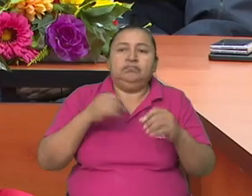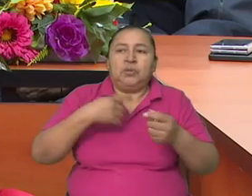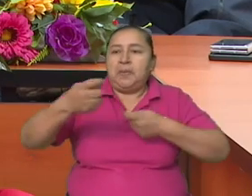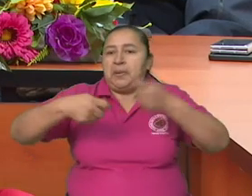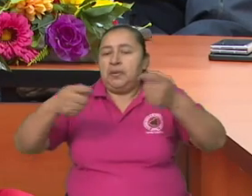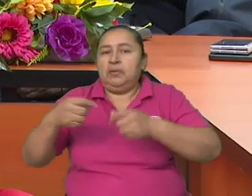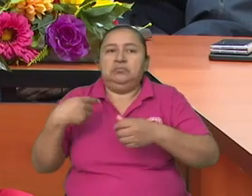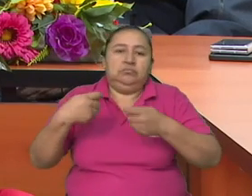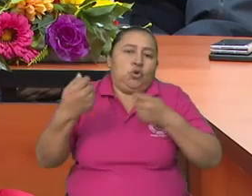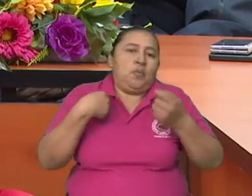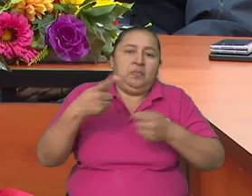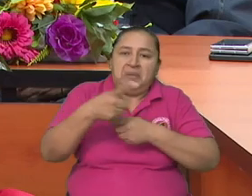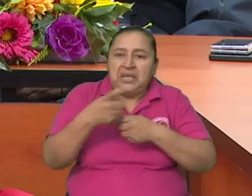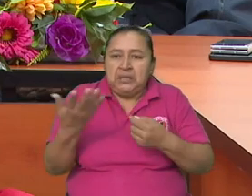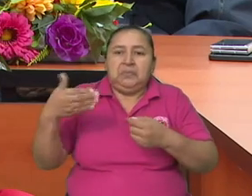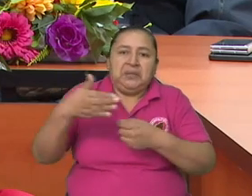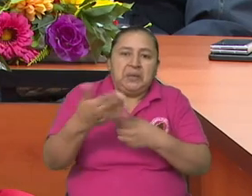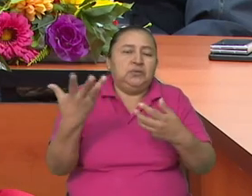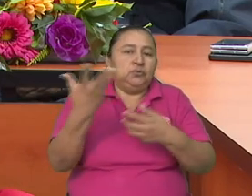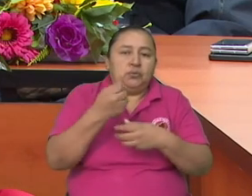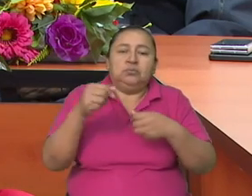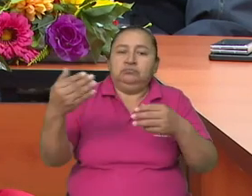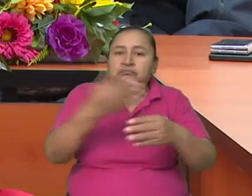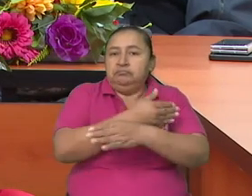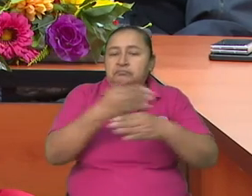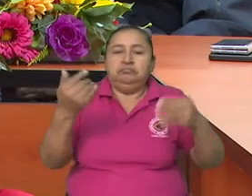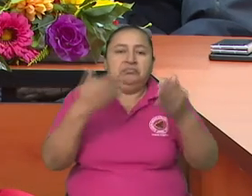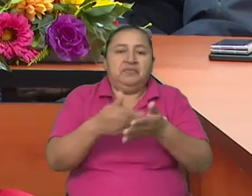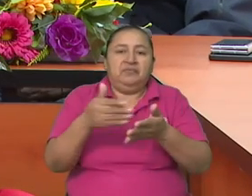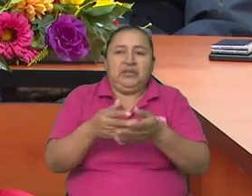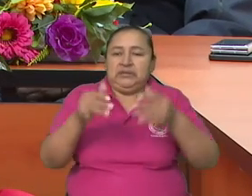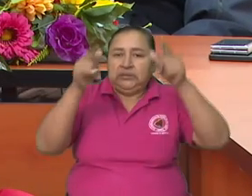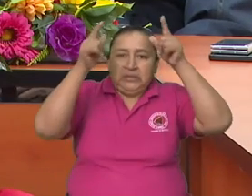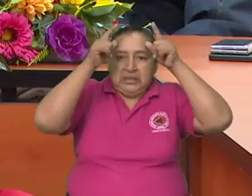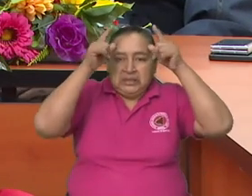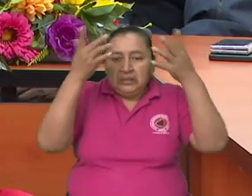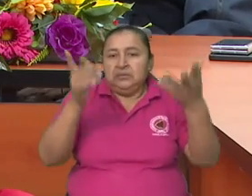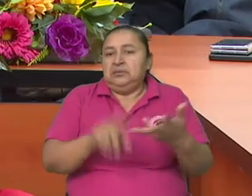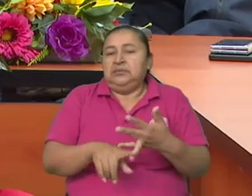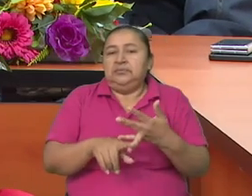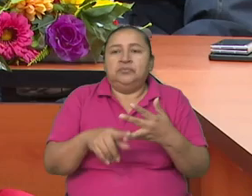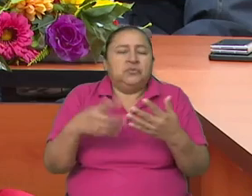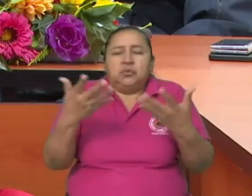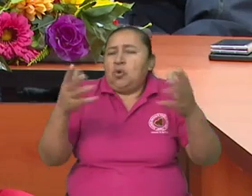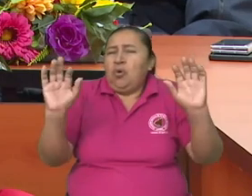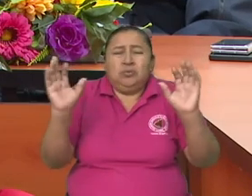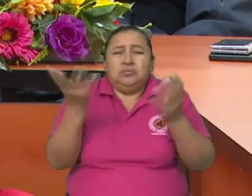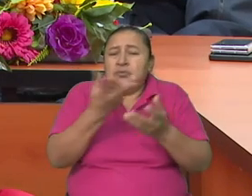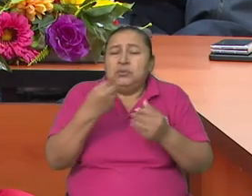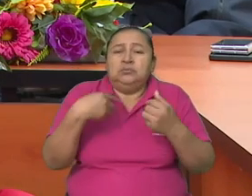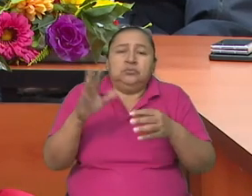exportaciones de marisco y ahí tenés también ganadería. Y otro tipo de productos